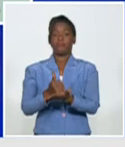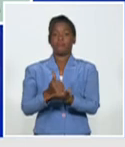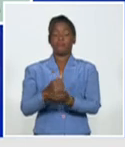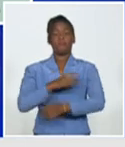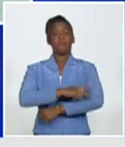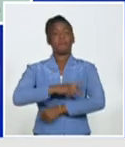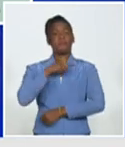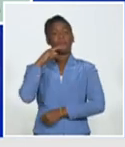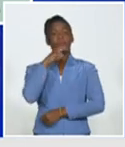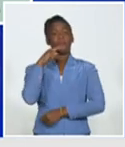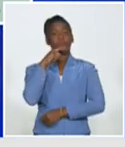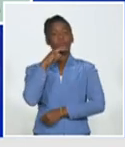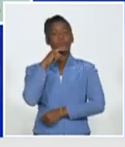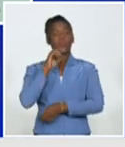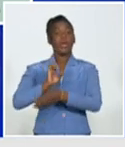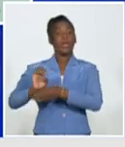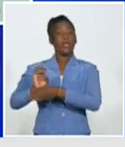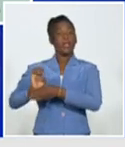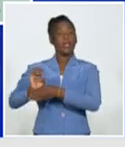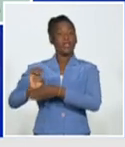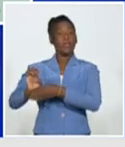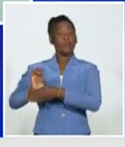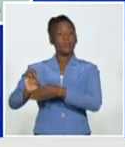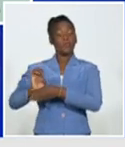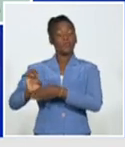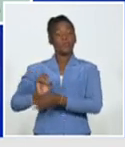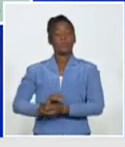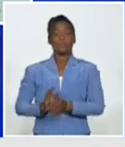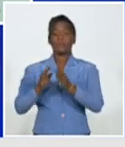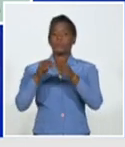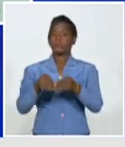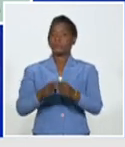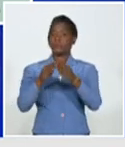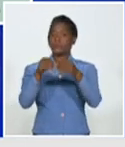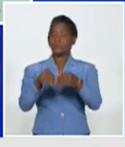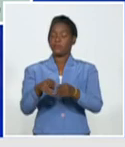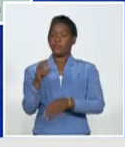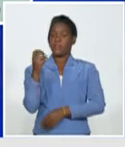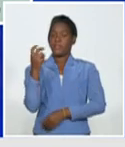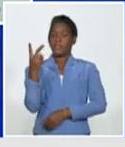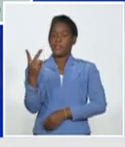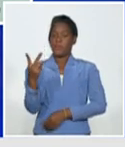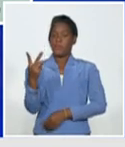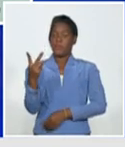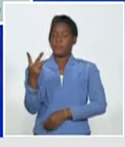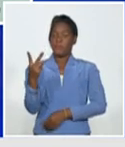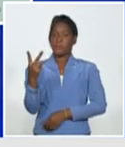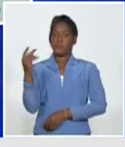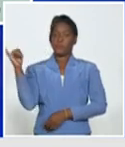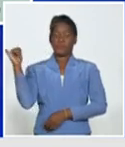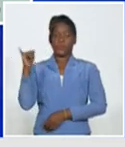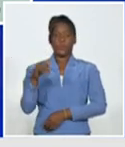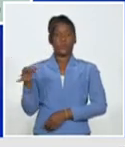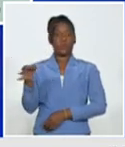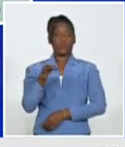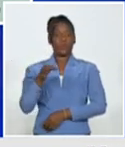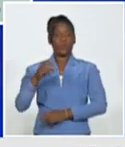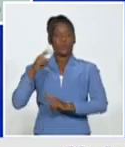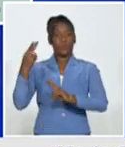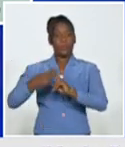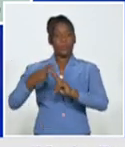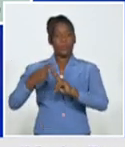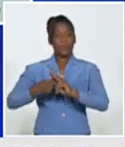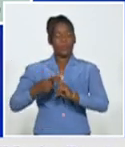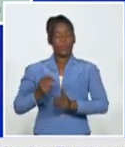y Ecuador, de la provincia de Granma, 2 casos importados del municipio de Bayamo,